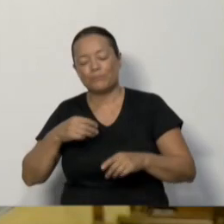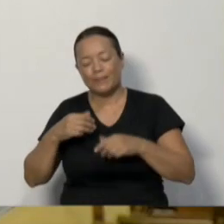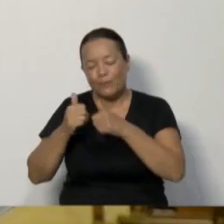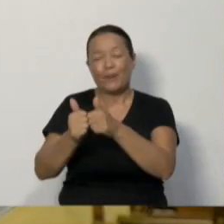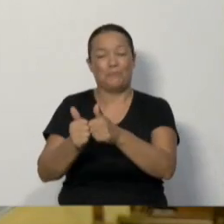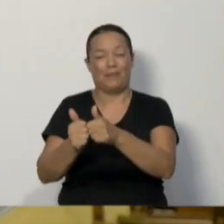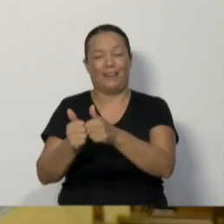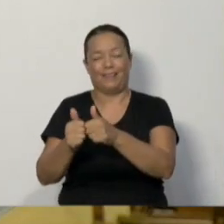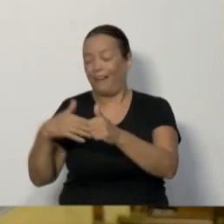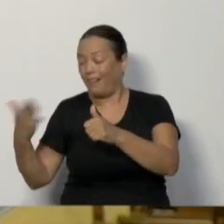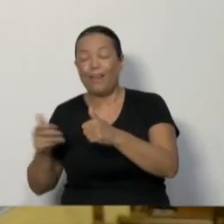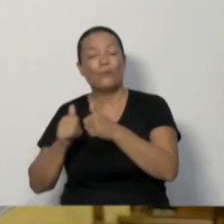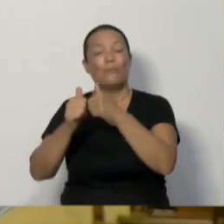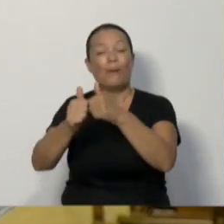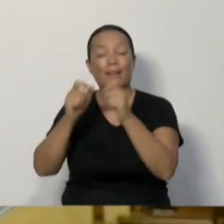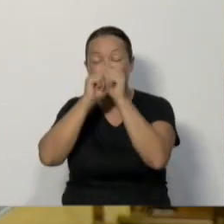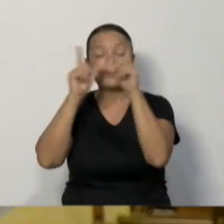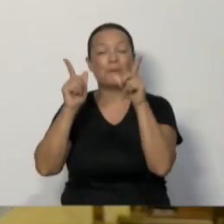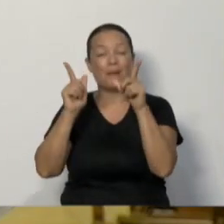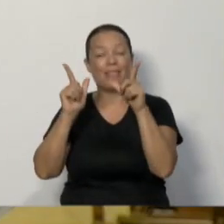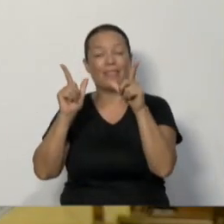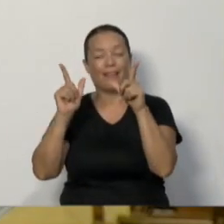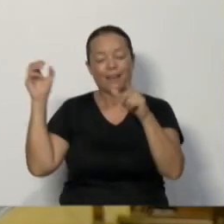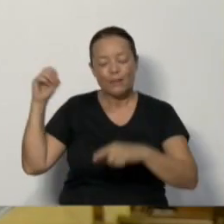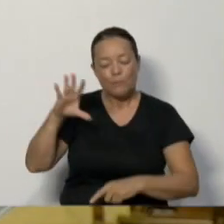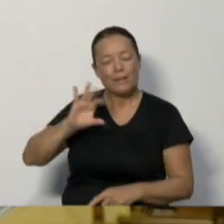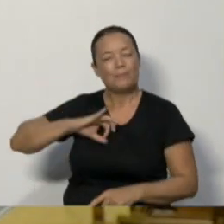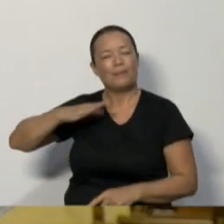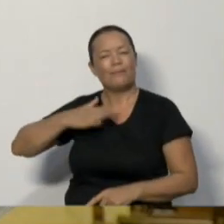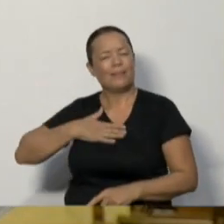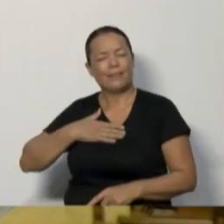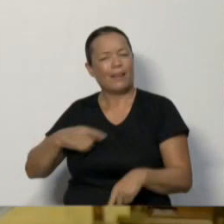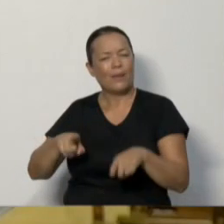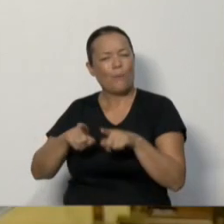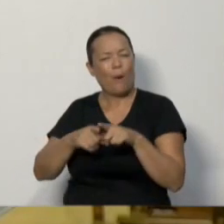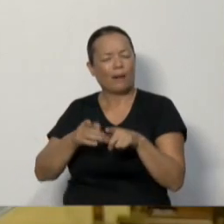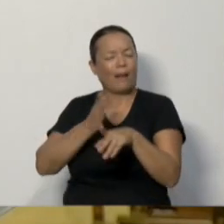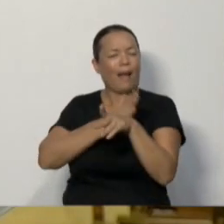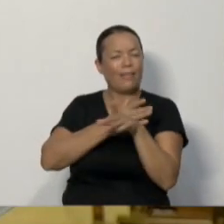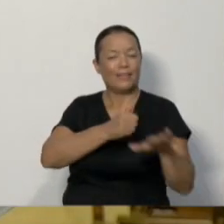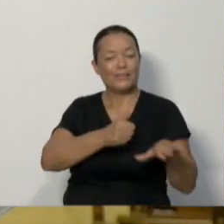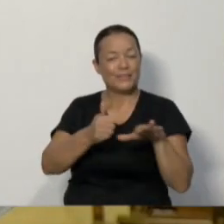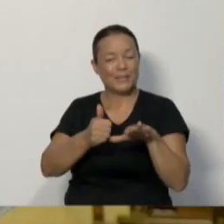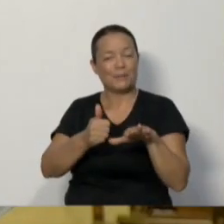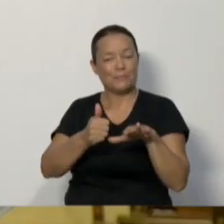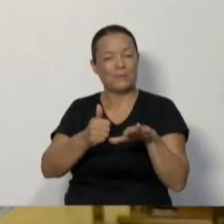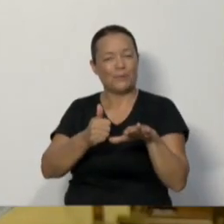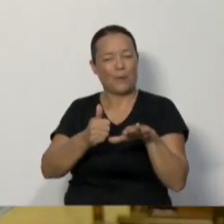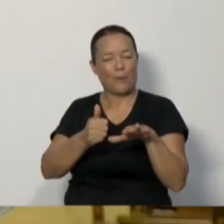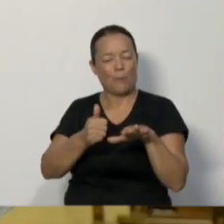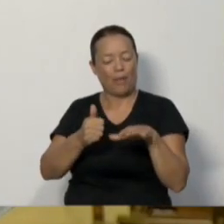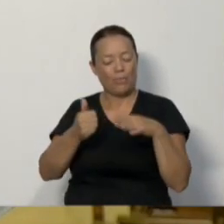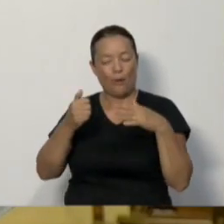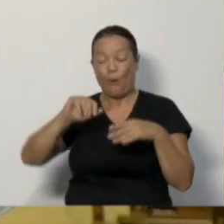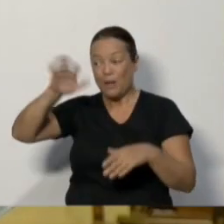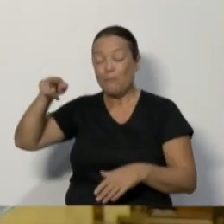a nuestro lado y que quizá nos sorprenda e ilumine nuestra vida como lo hizo con los discípulos cuando se